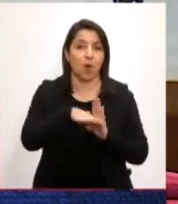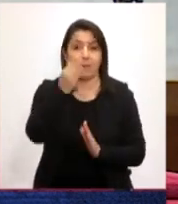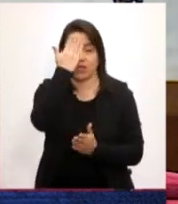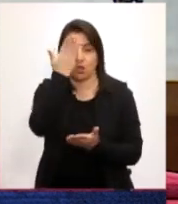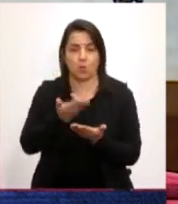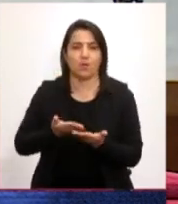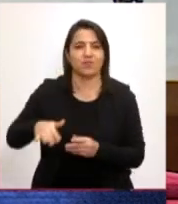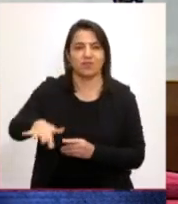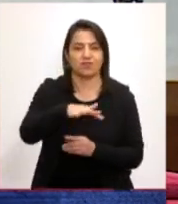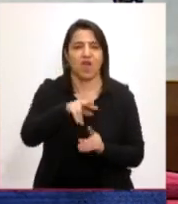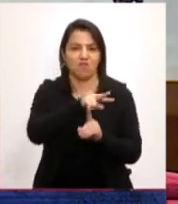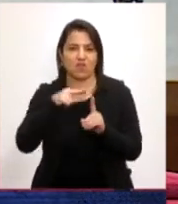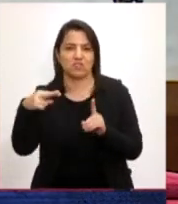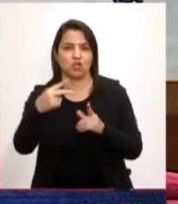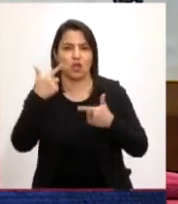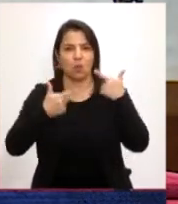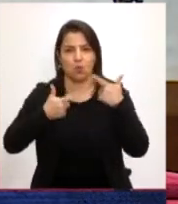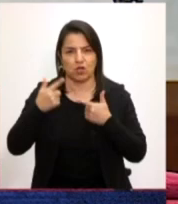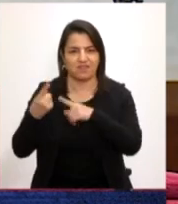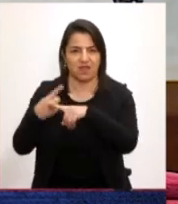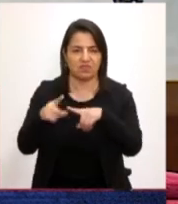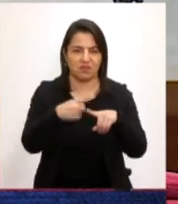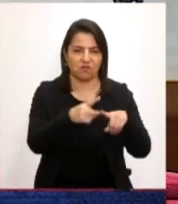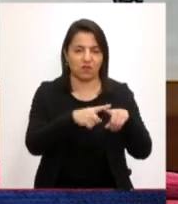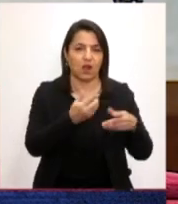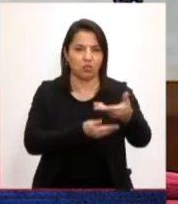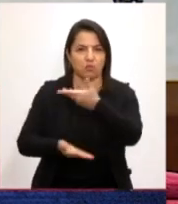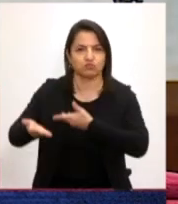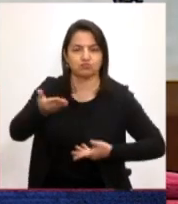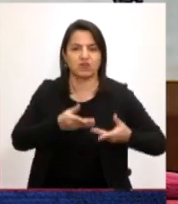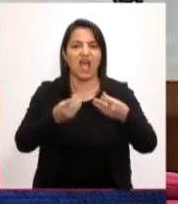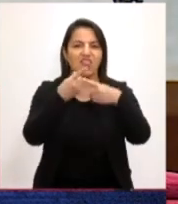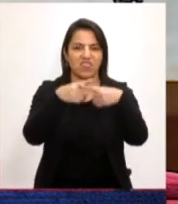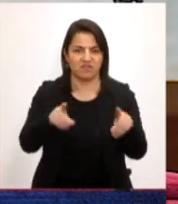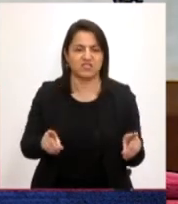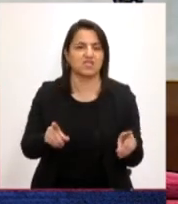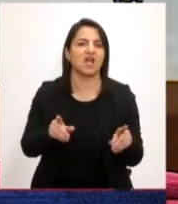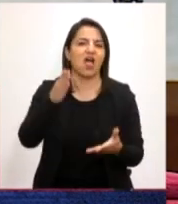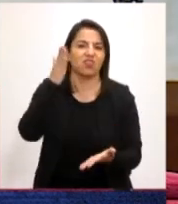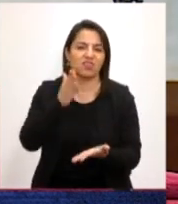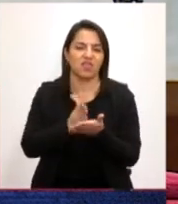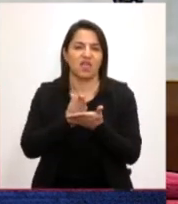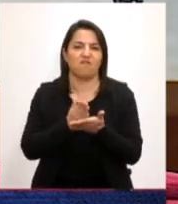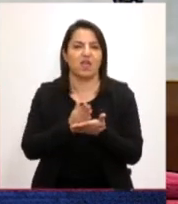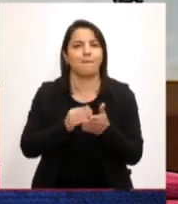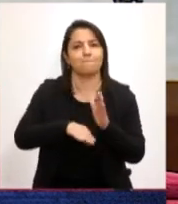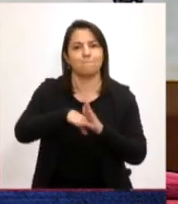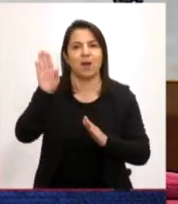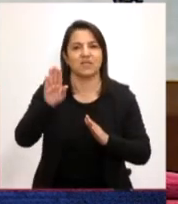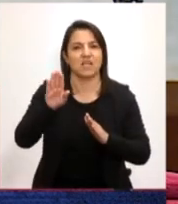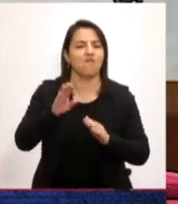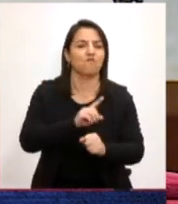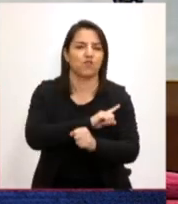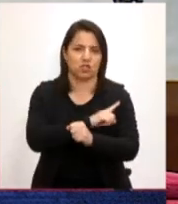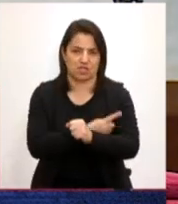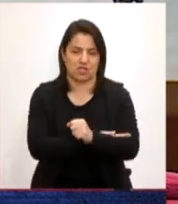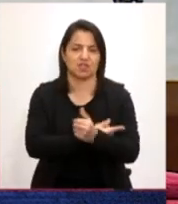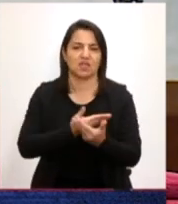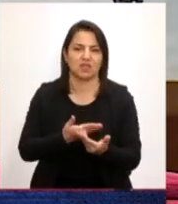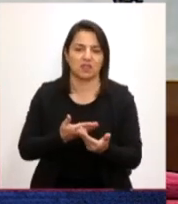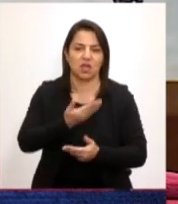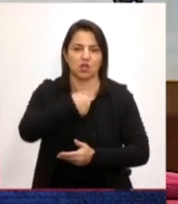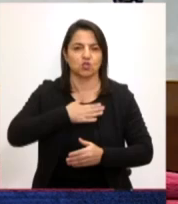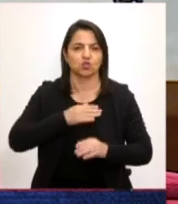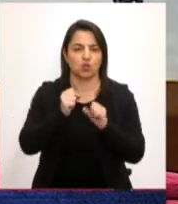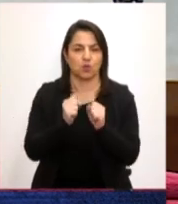visiones y diferencias políticas o ideológicas, nuestra diversidad debe y puede ser nuestra gran fortaleza, si somos capaces de actuar con